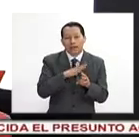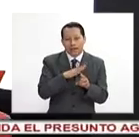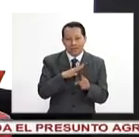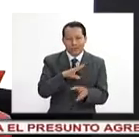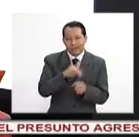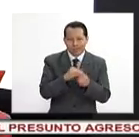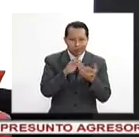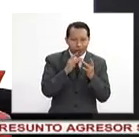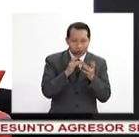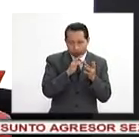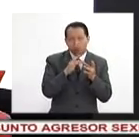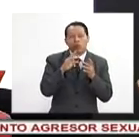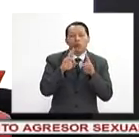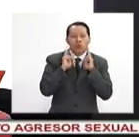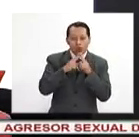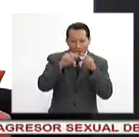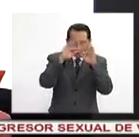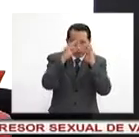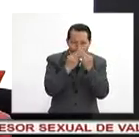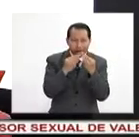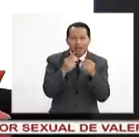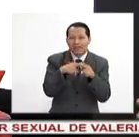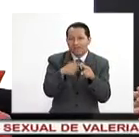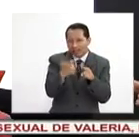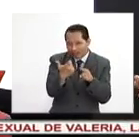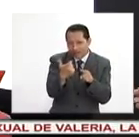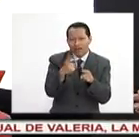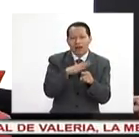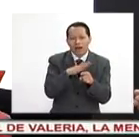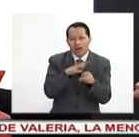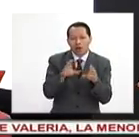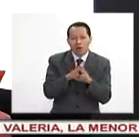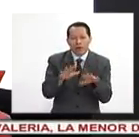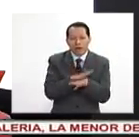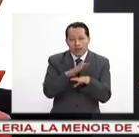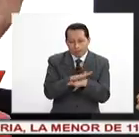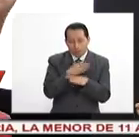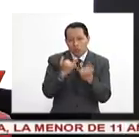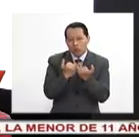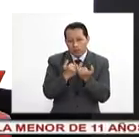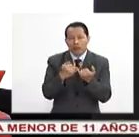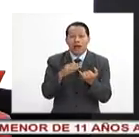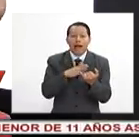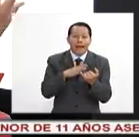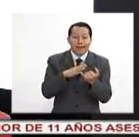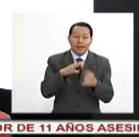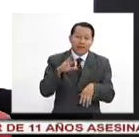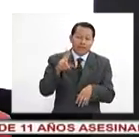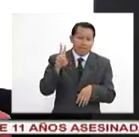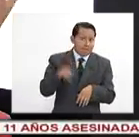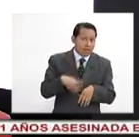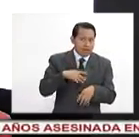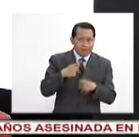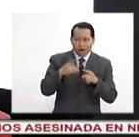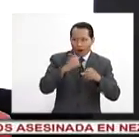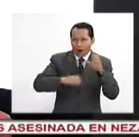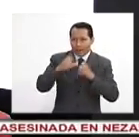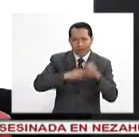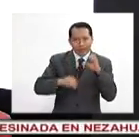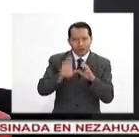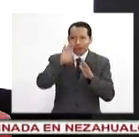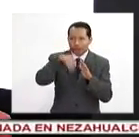común, salirse de la unión aduanera, significará diferentes tarifas, significará adaptar las maneras. Los mercados han estado increíblemente volátiles alrededor de todo